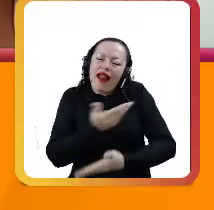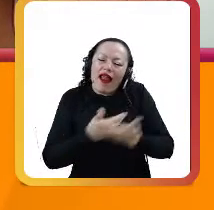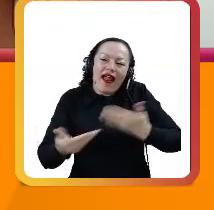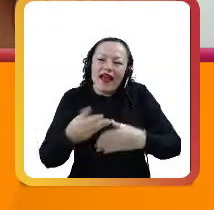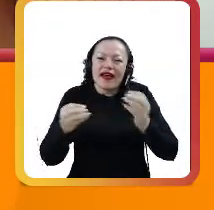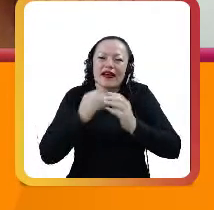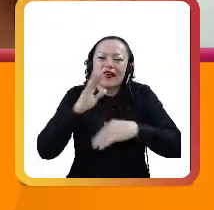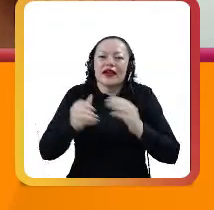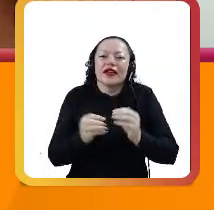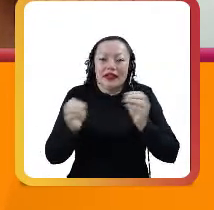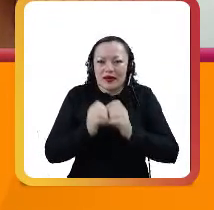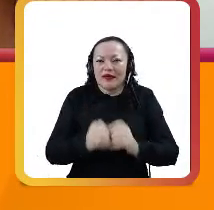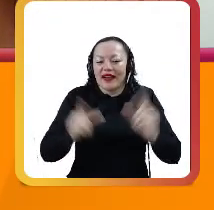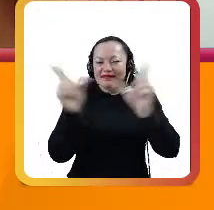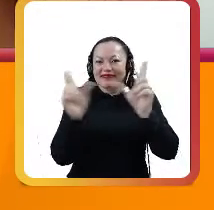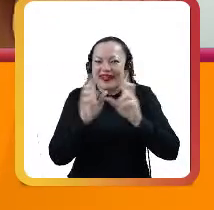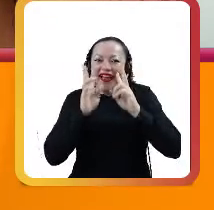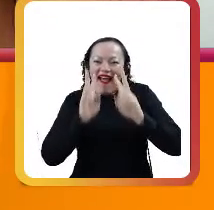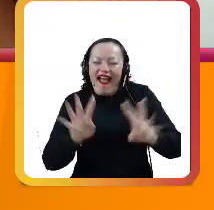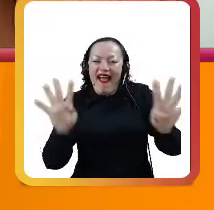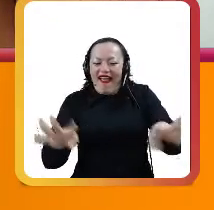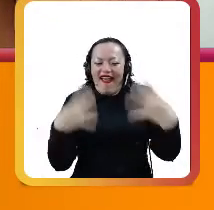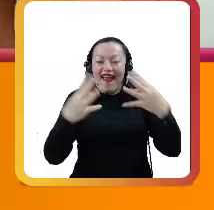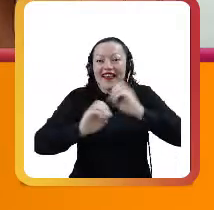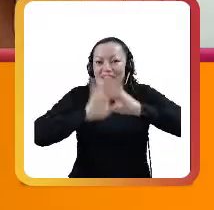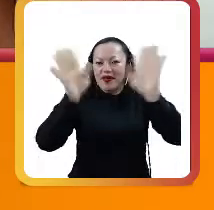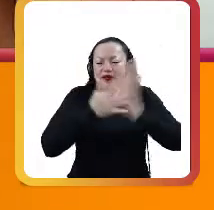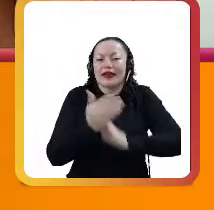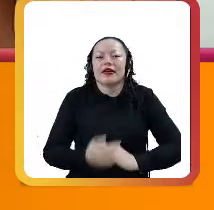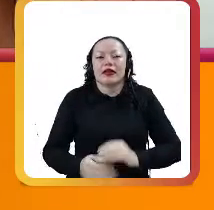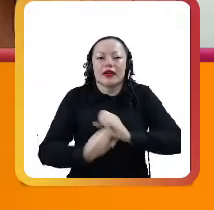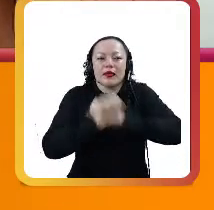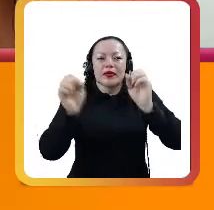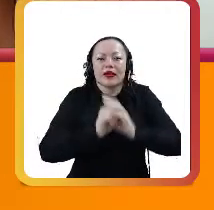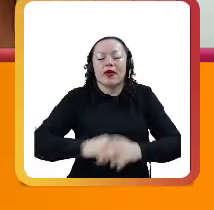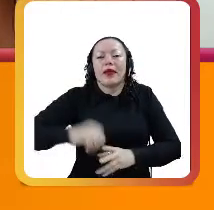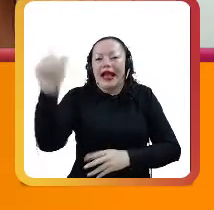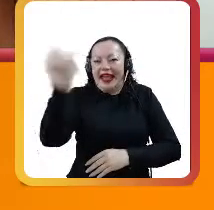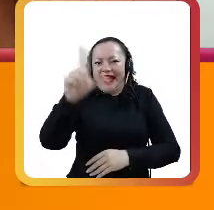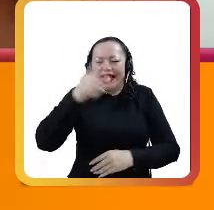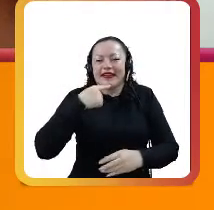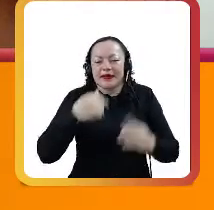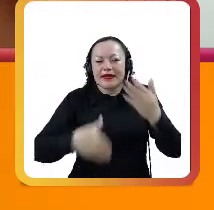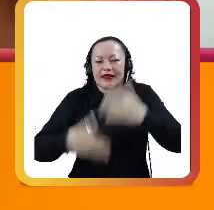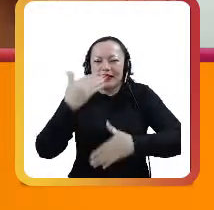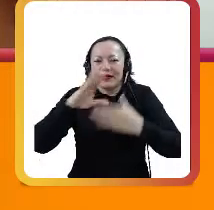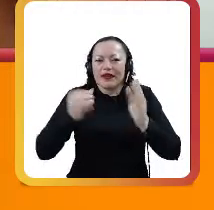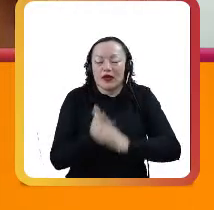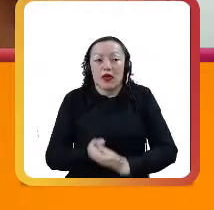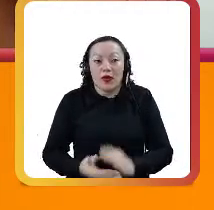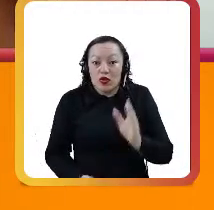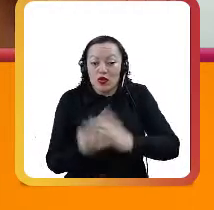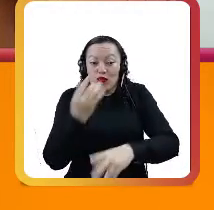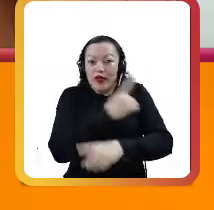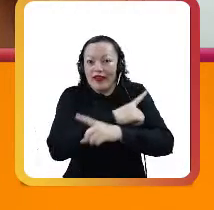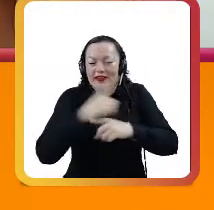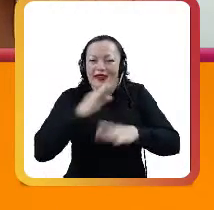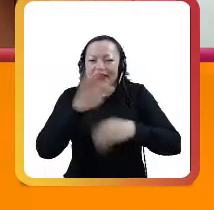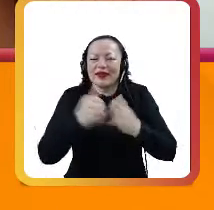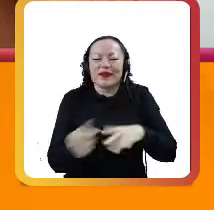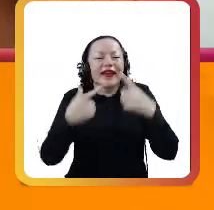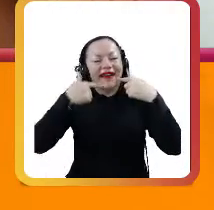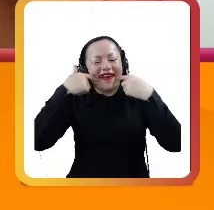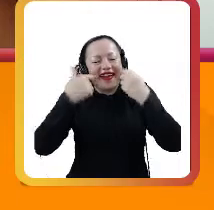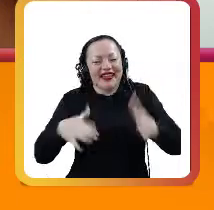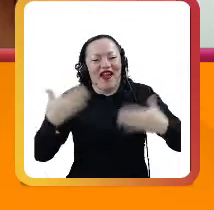y con nuestros televidentes esta bonita mañana de lunes y así darle pues inicio a una nueva semana,